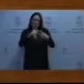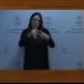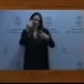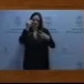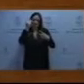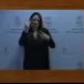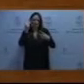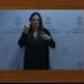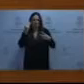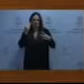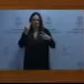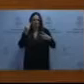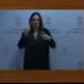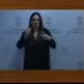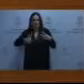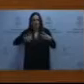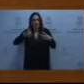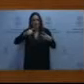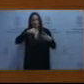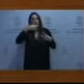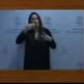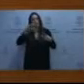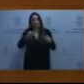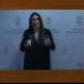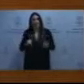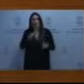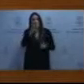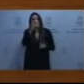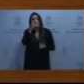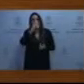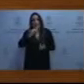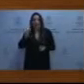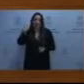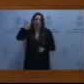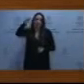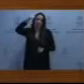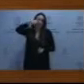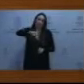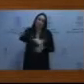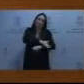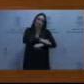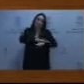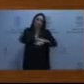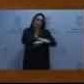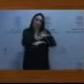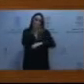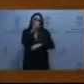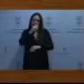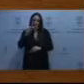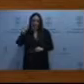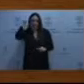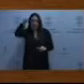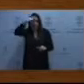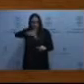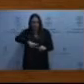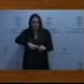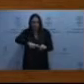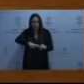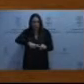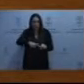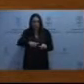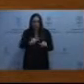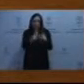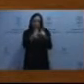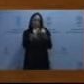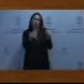primera idea porque tiene su lógica. Después de 30 años de gobierno, después de gobernar más de 30 años esta bonita región,